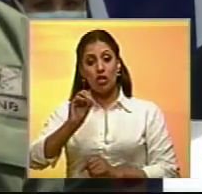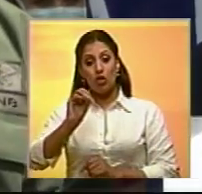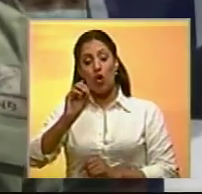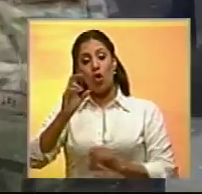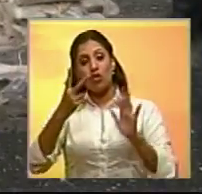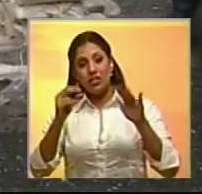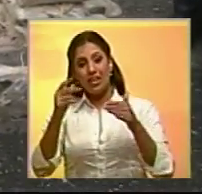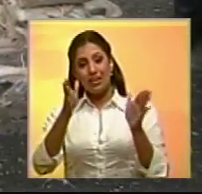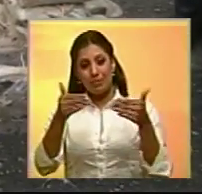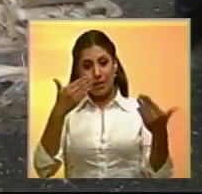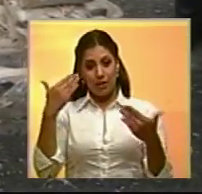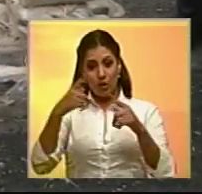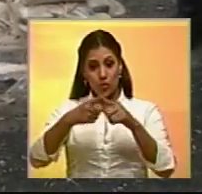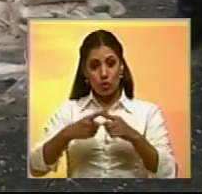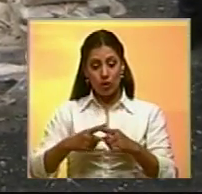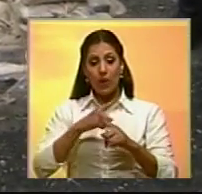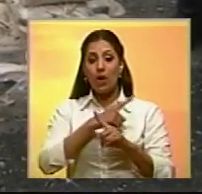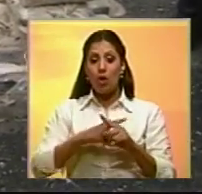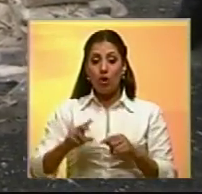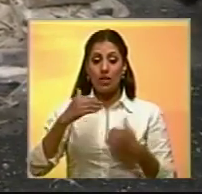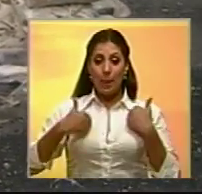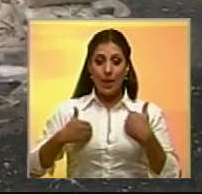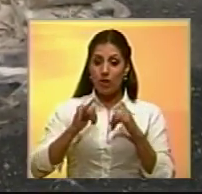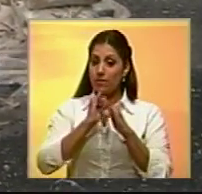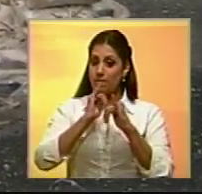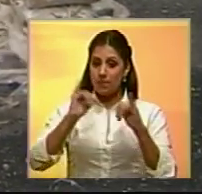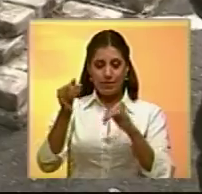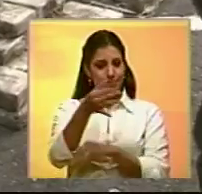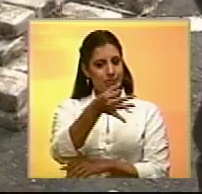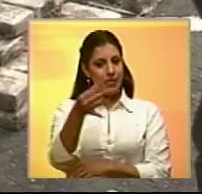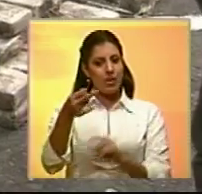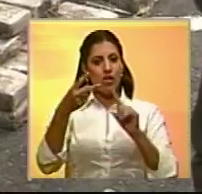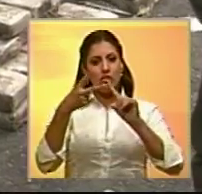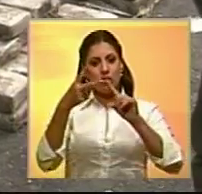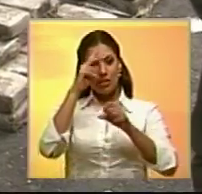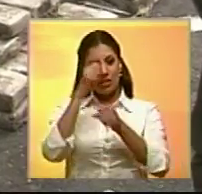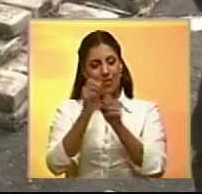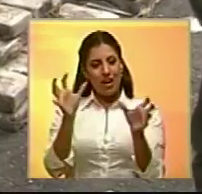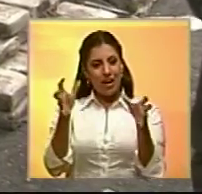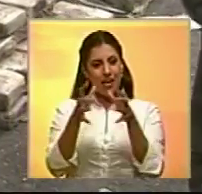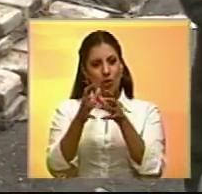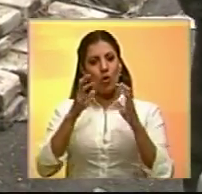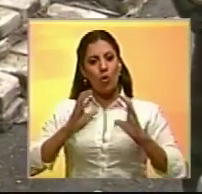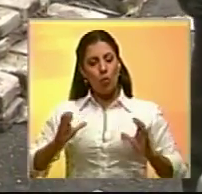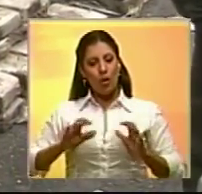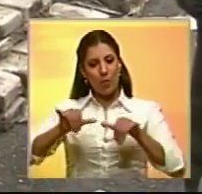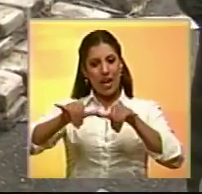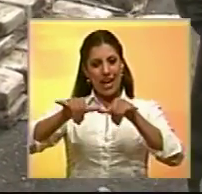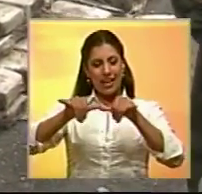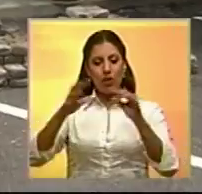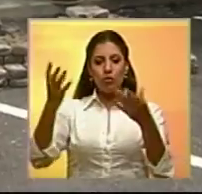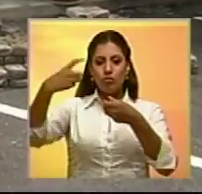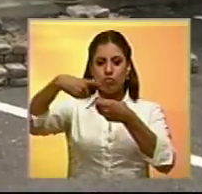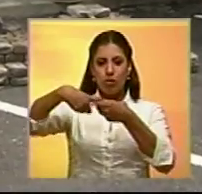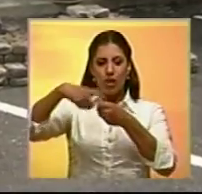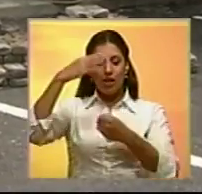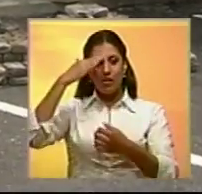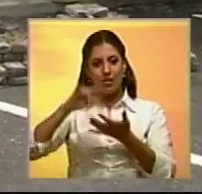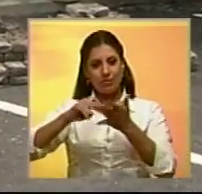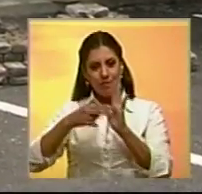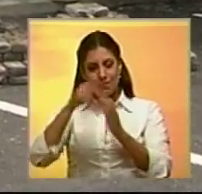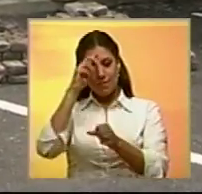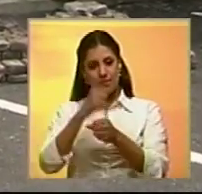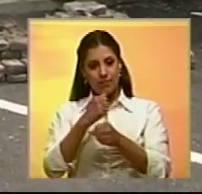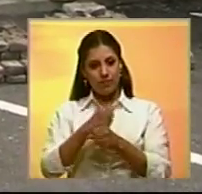en total. Este miércoles culminó con éxito la segunda jornada de reunión de los cuerpos de ingenieros pertenecientes al Comando